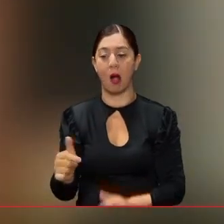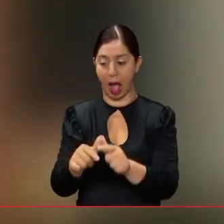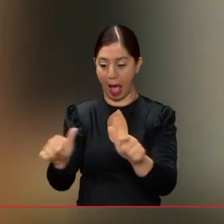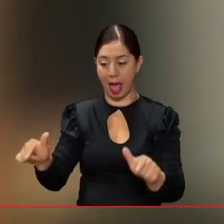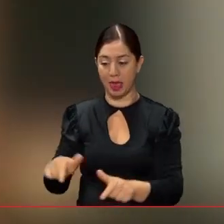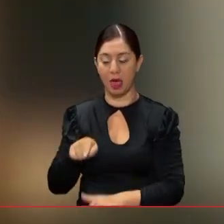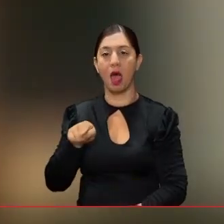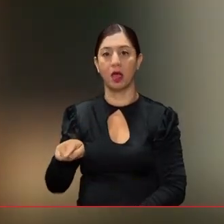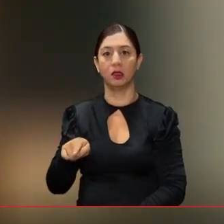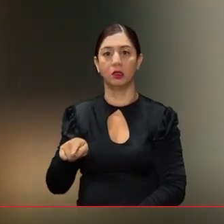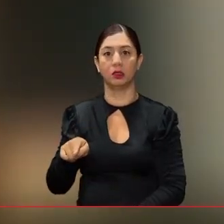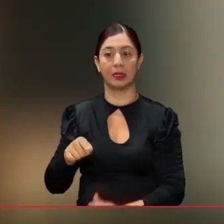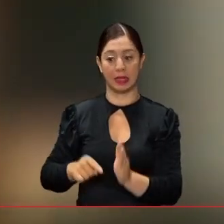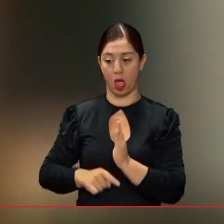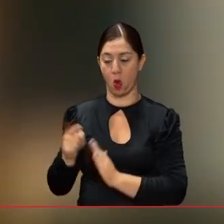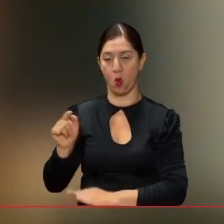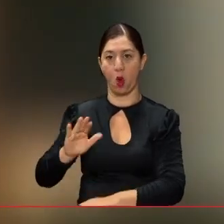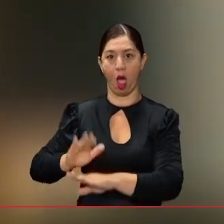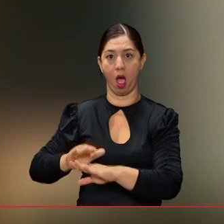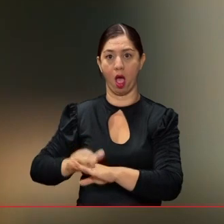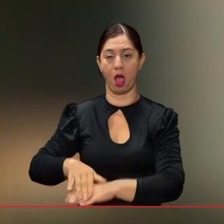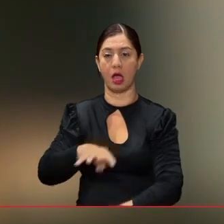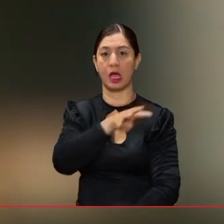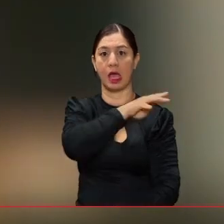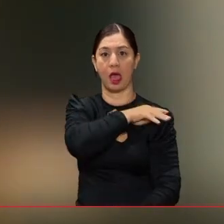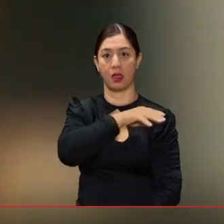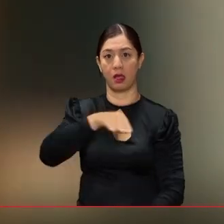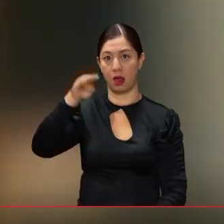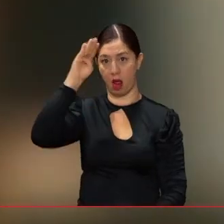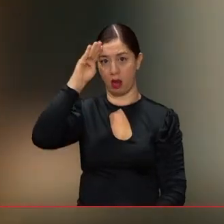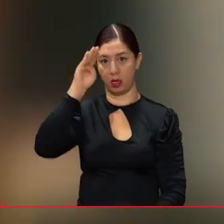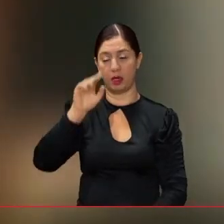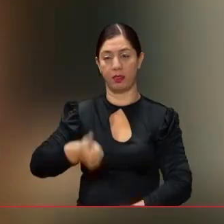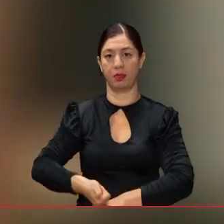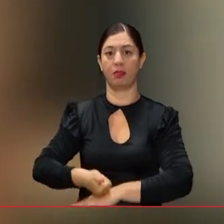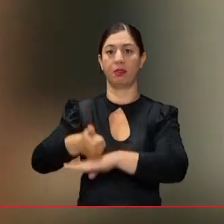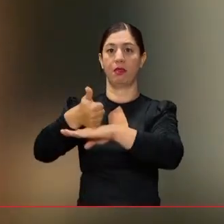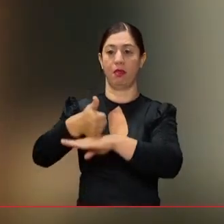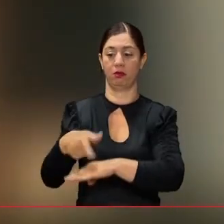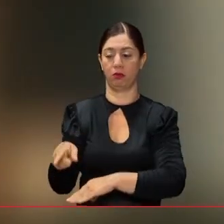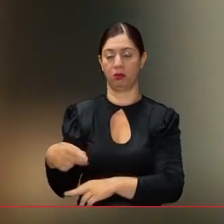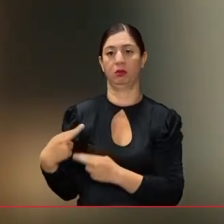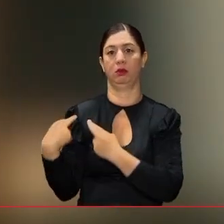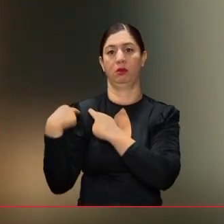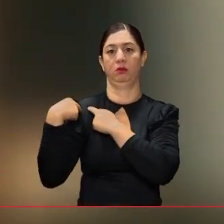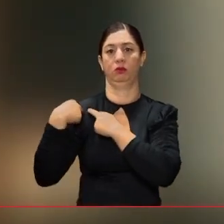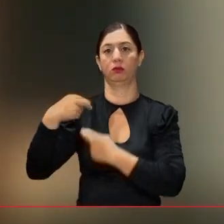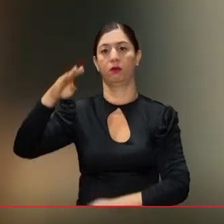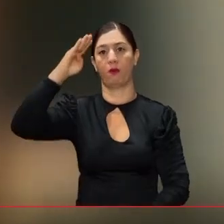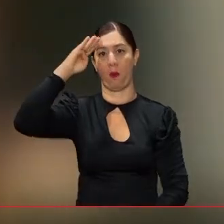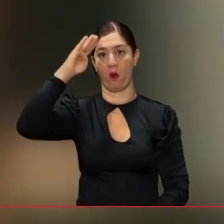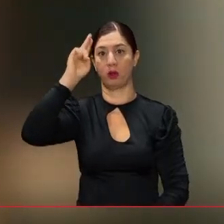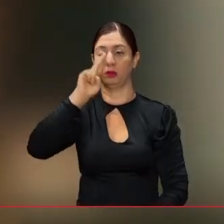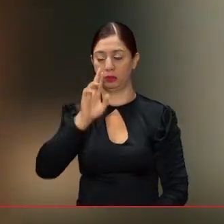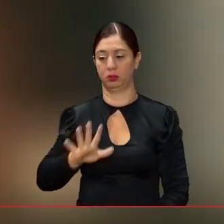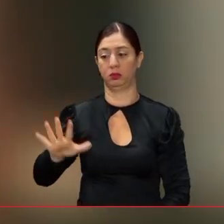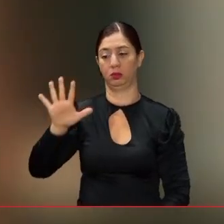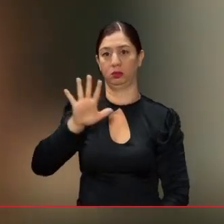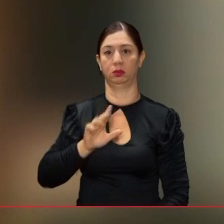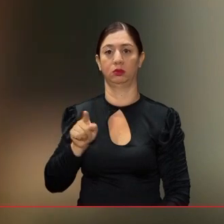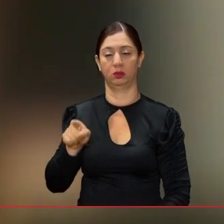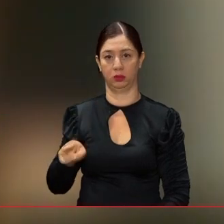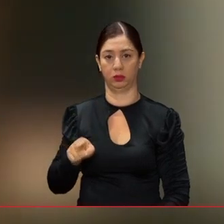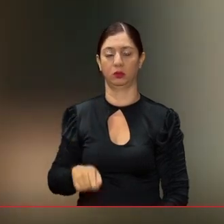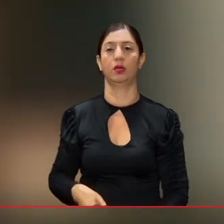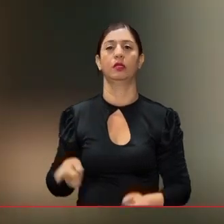tenido comunicación con el general Tito Castellanos, director encargado de la Policía Nacional, así como con